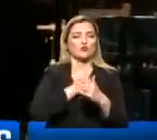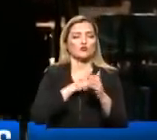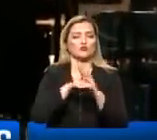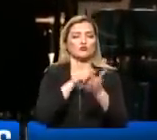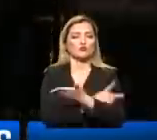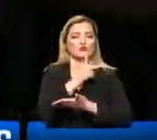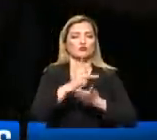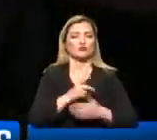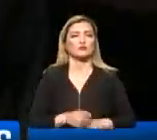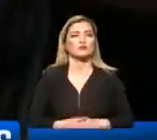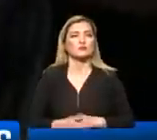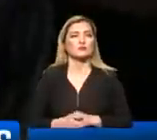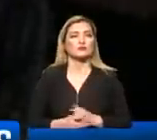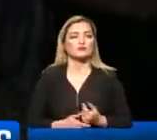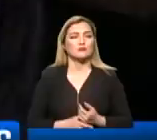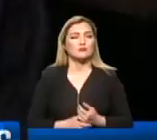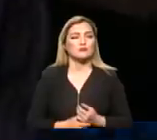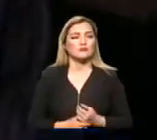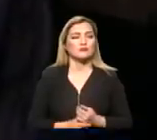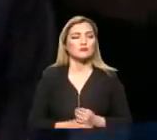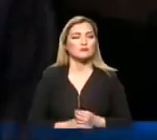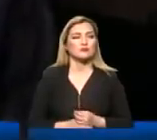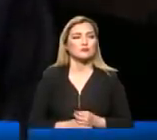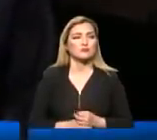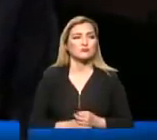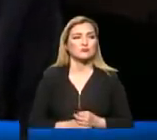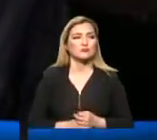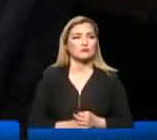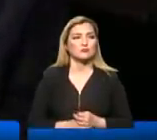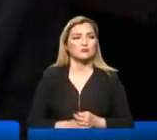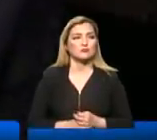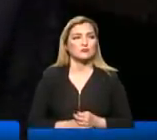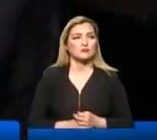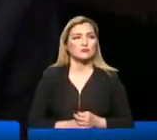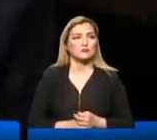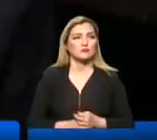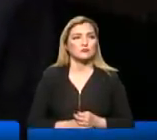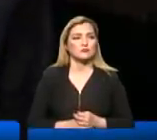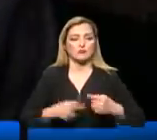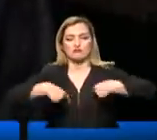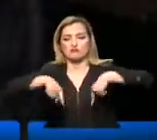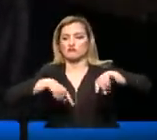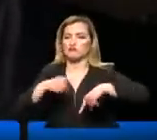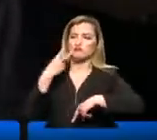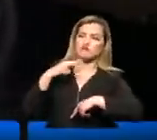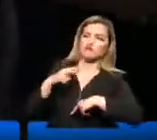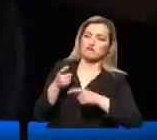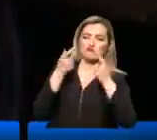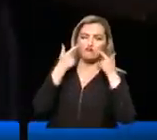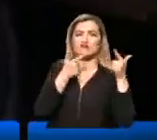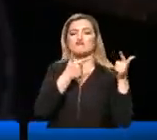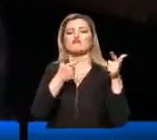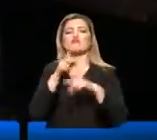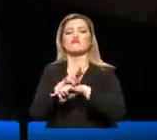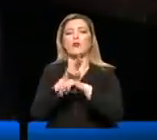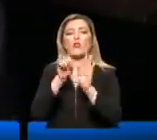fideicomiso. En este caso, nada más haciendo un puente a través de la logística para que lleguen aquí las donaciones de las